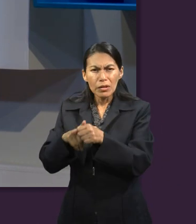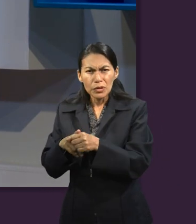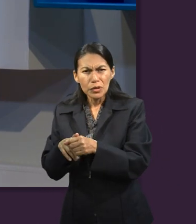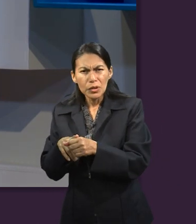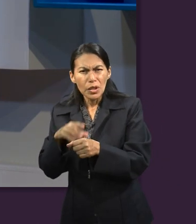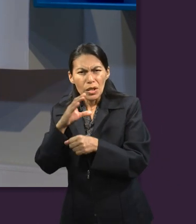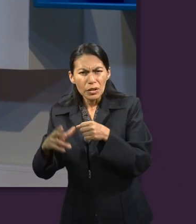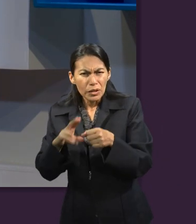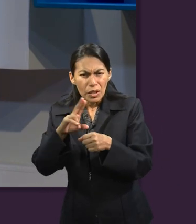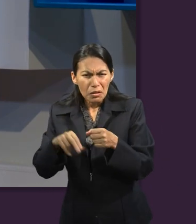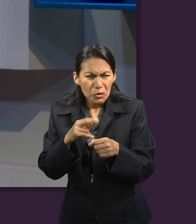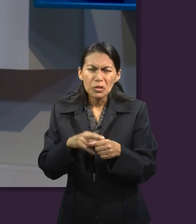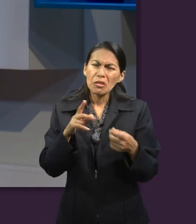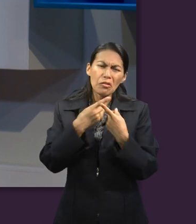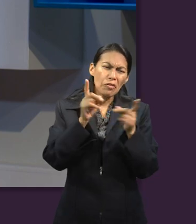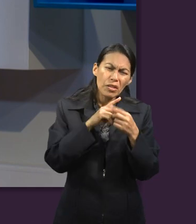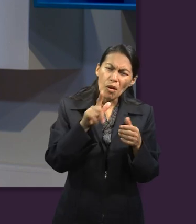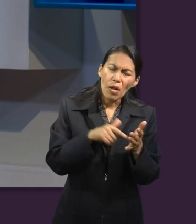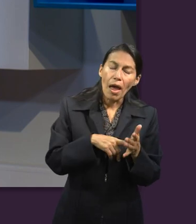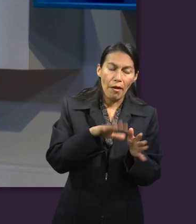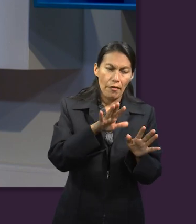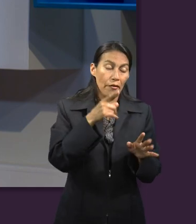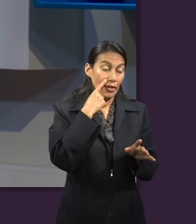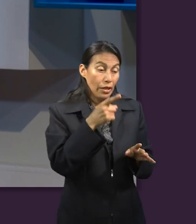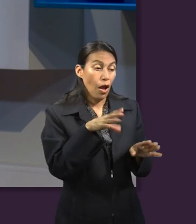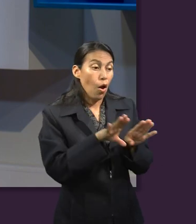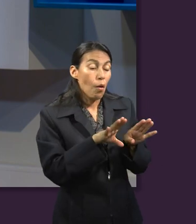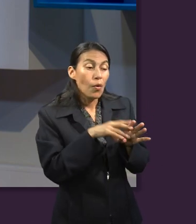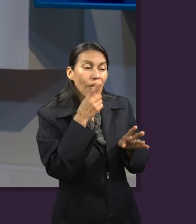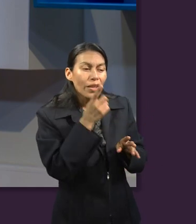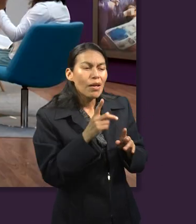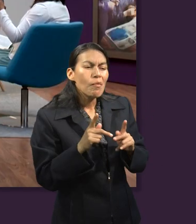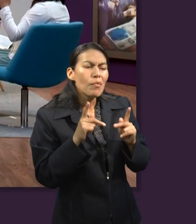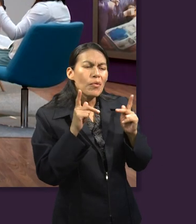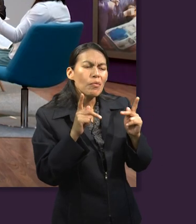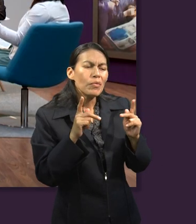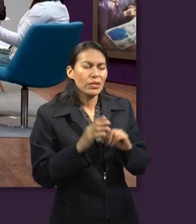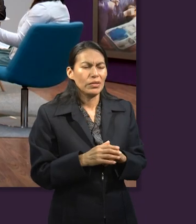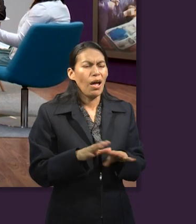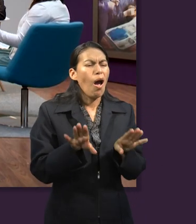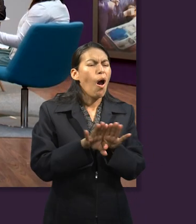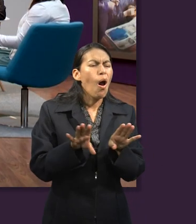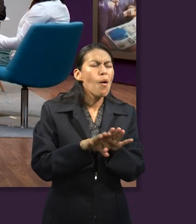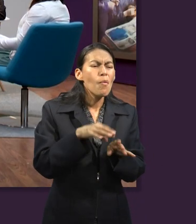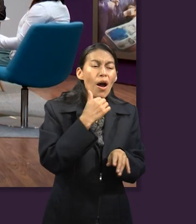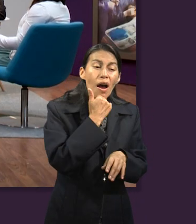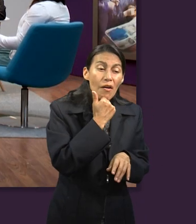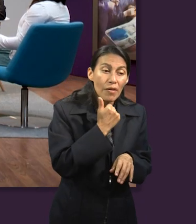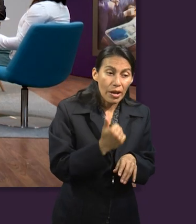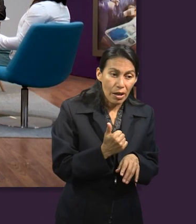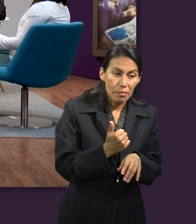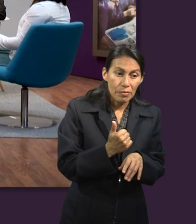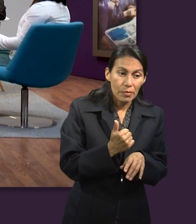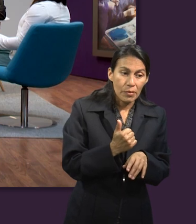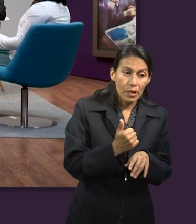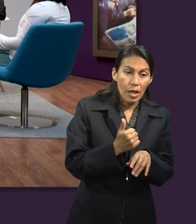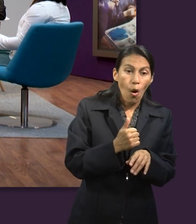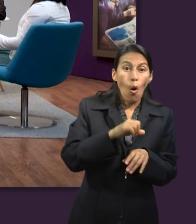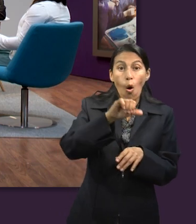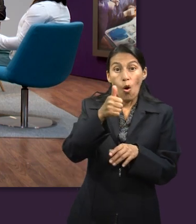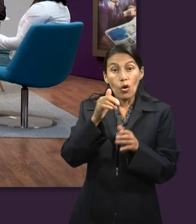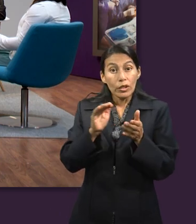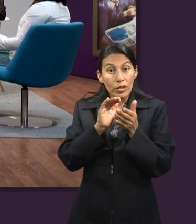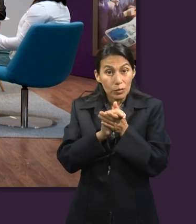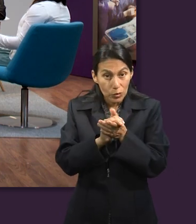de muchas naciones no pero es interesante ya que mencionas esto de parte de la promesa es interesante ver que